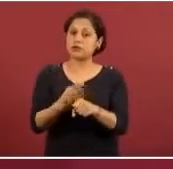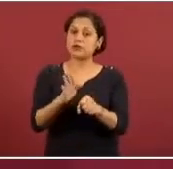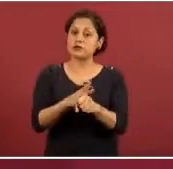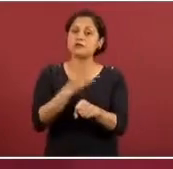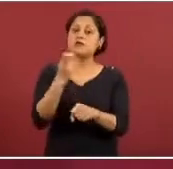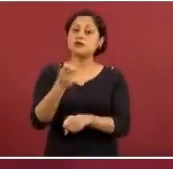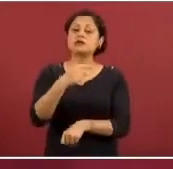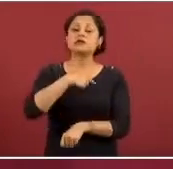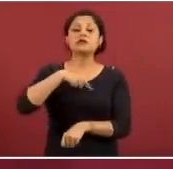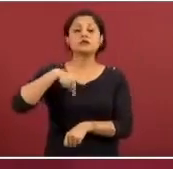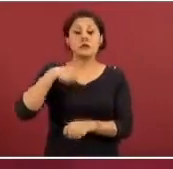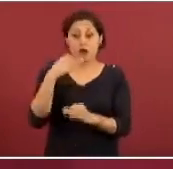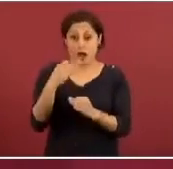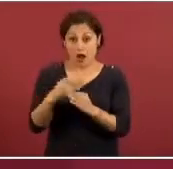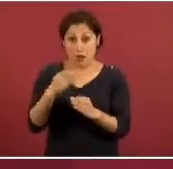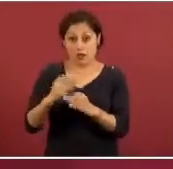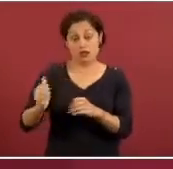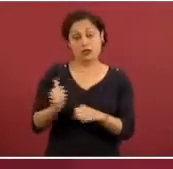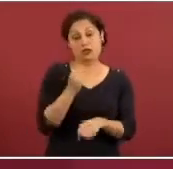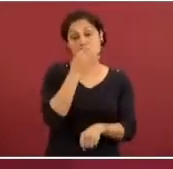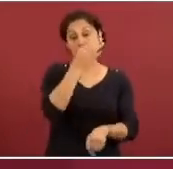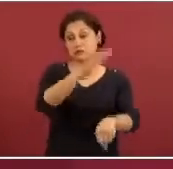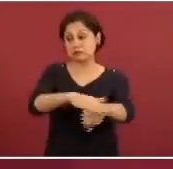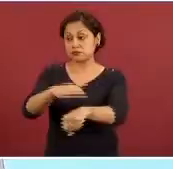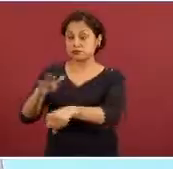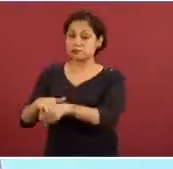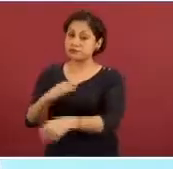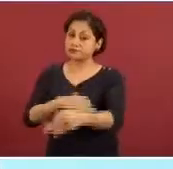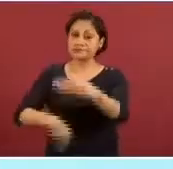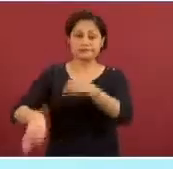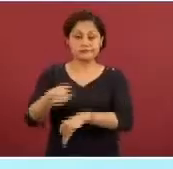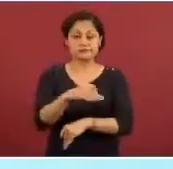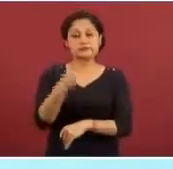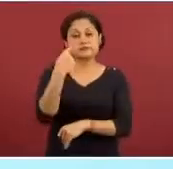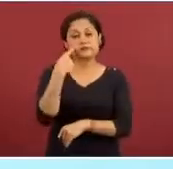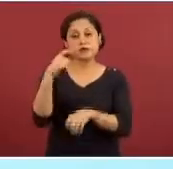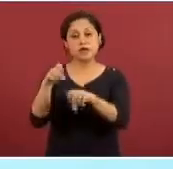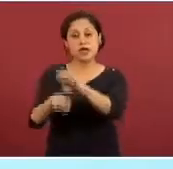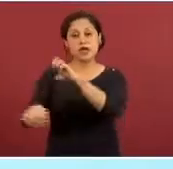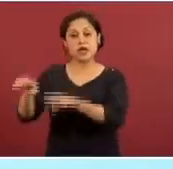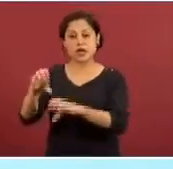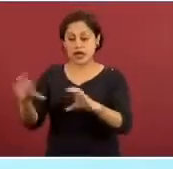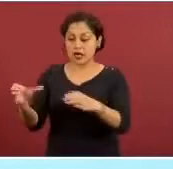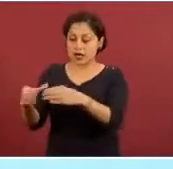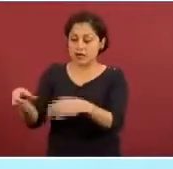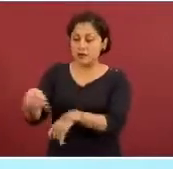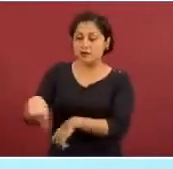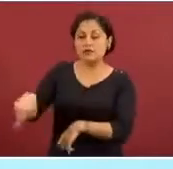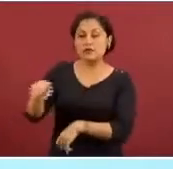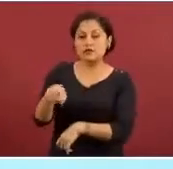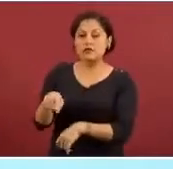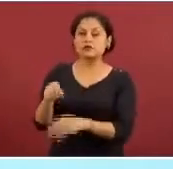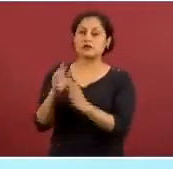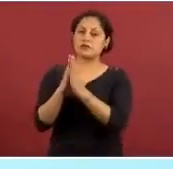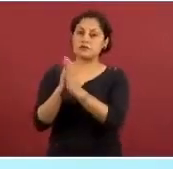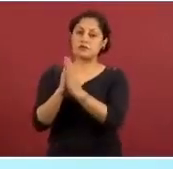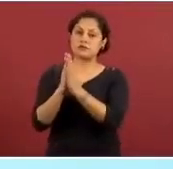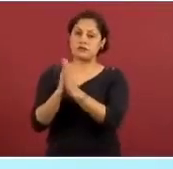todos los sectores, a las empresas, para que ante la emergencia se abstengan de